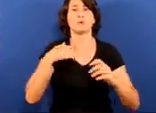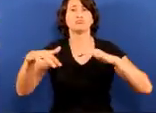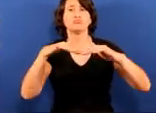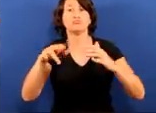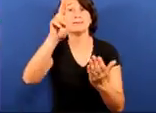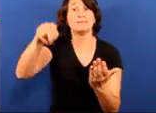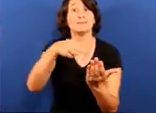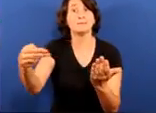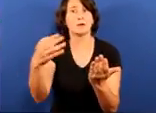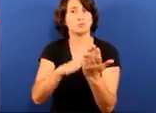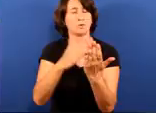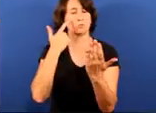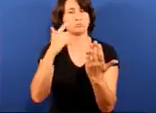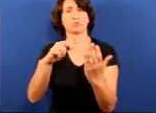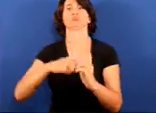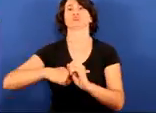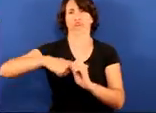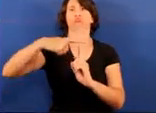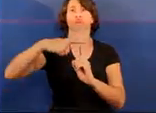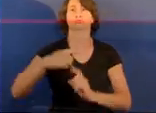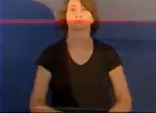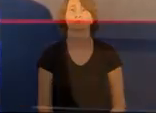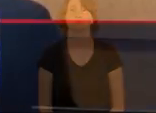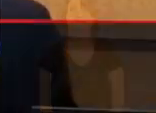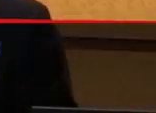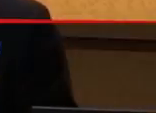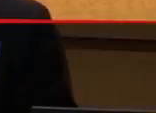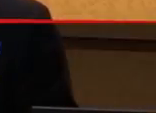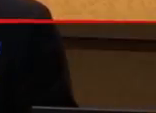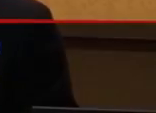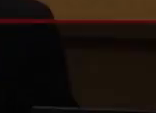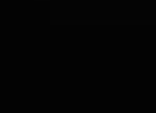dinamización y su profesionalización, la comercialización de productos y la internalización.